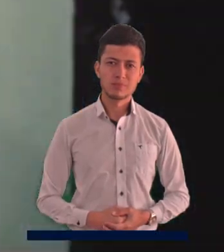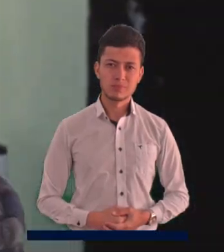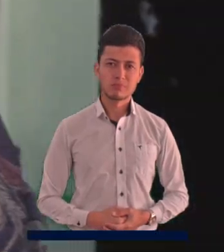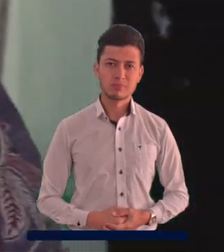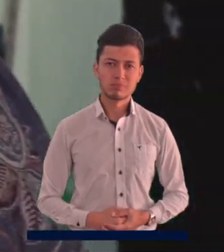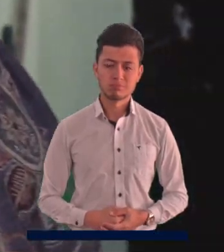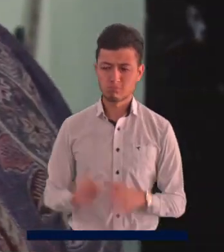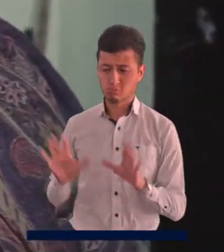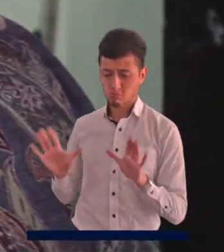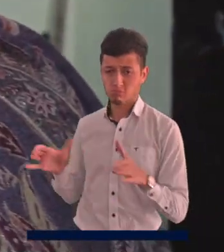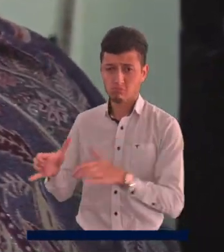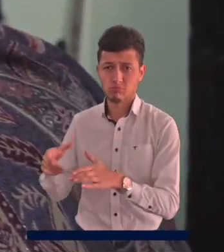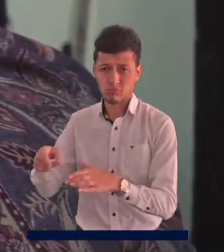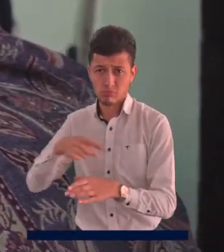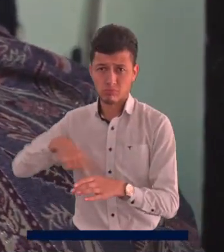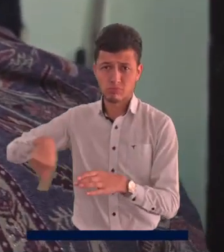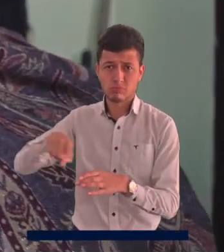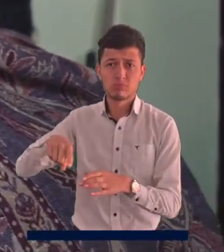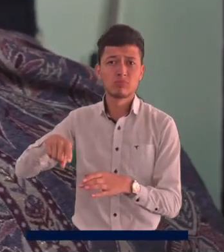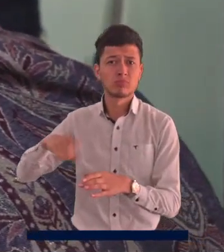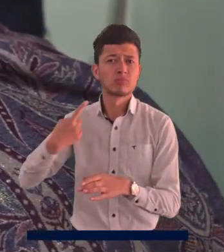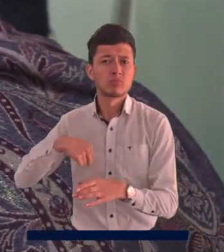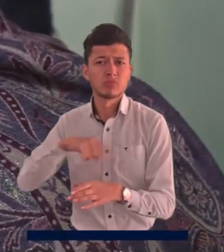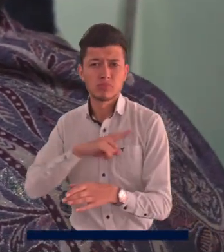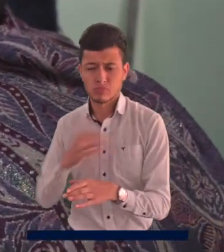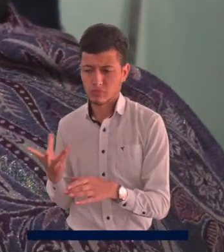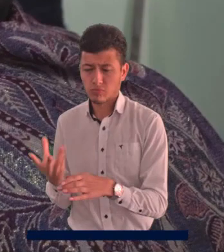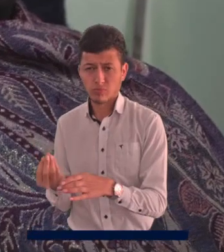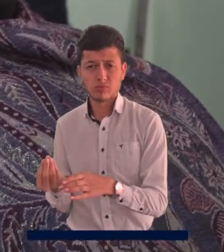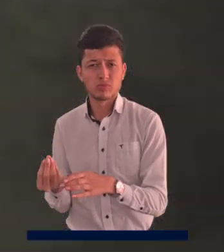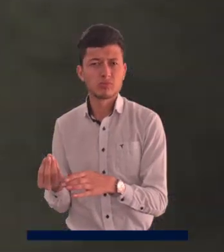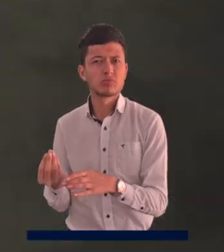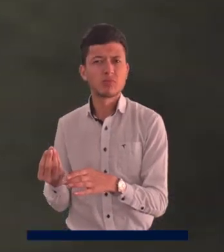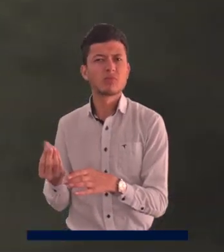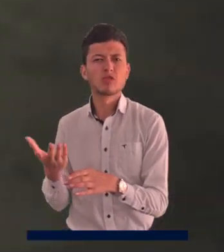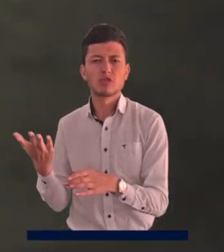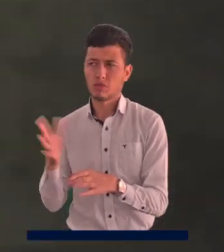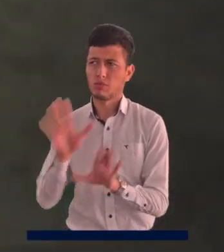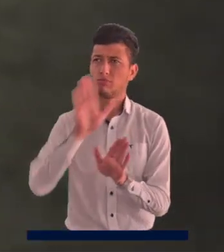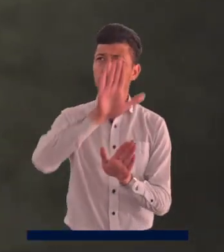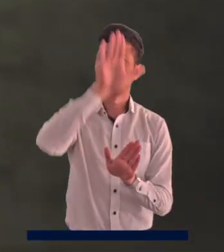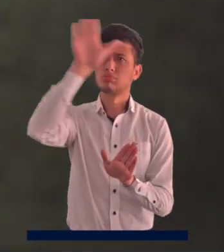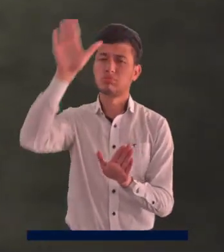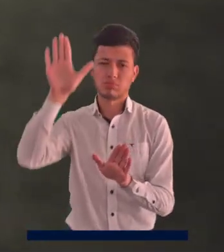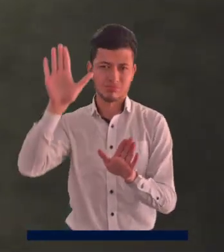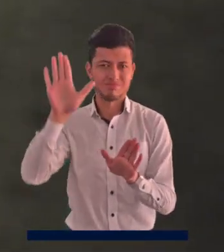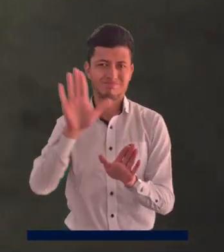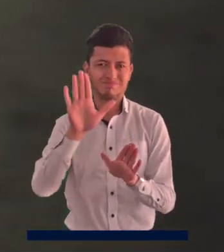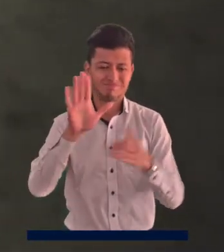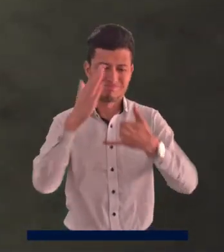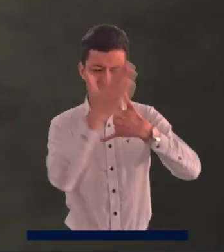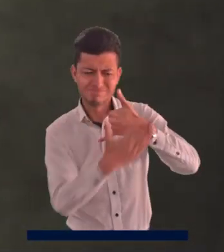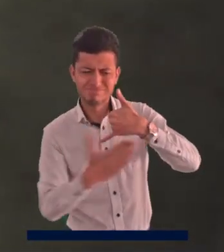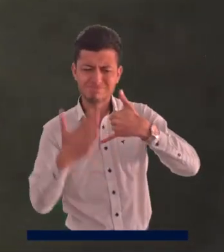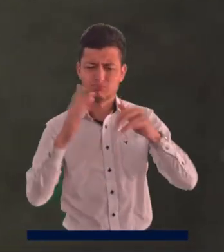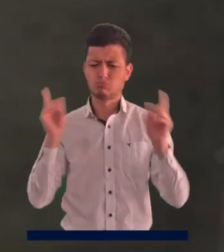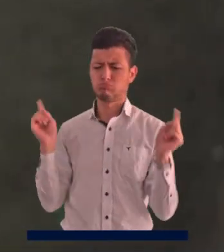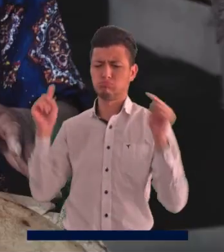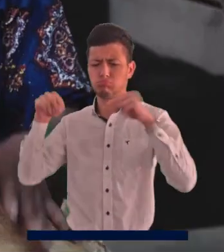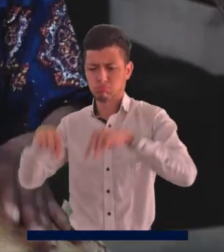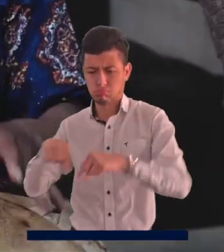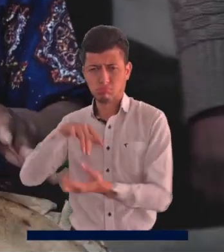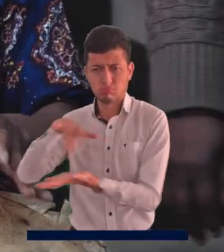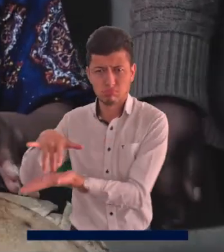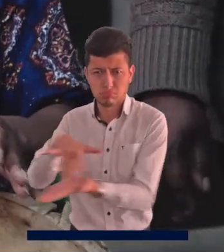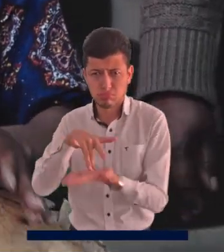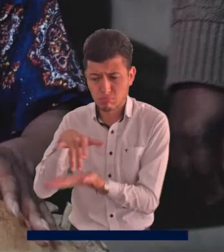El Xembelé nace con unos sueños locos de Neismina. Venimos de diferentes partes del país, pero igual